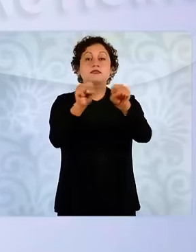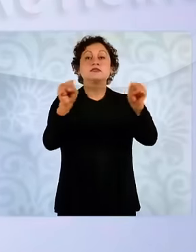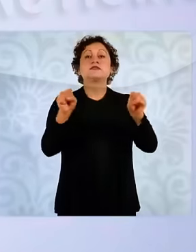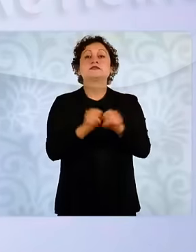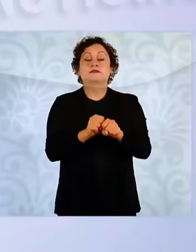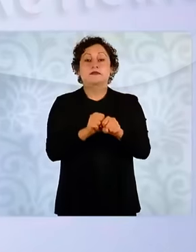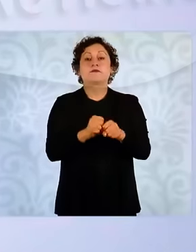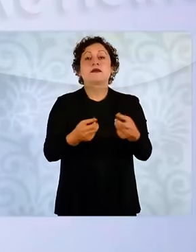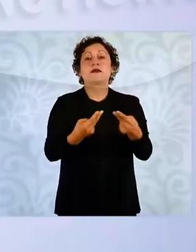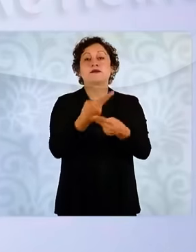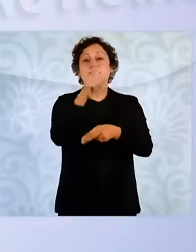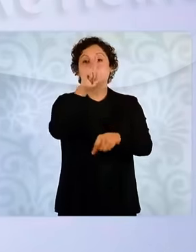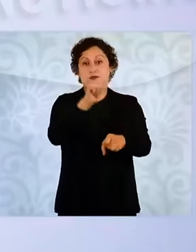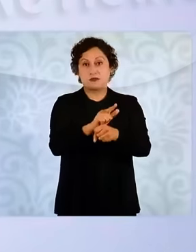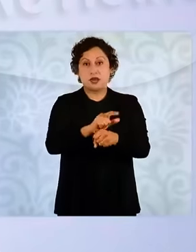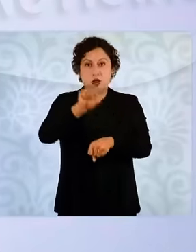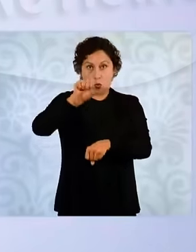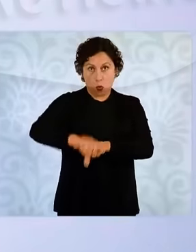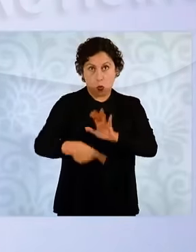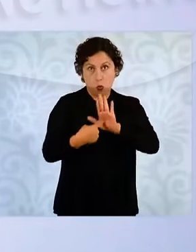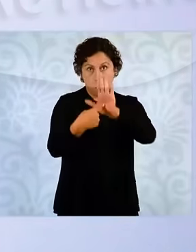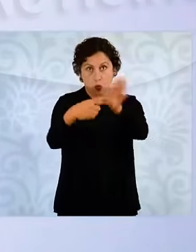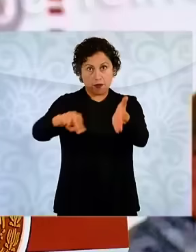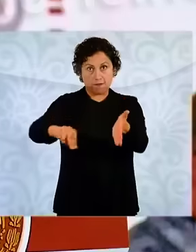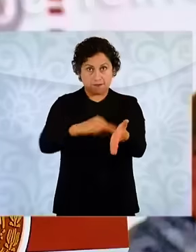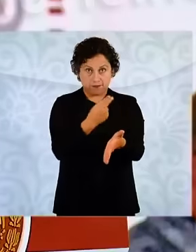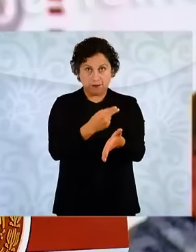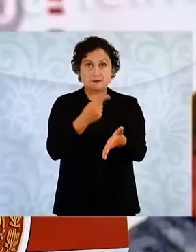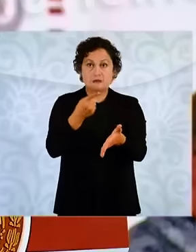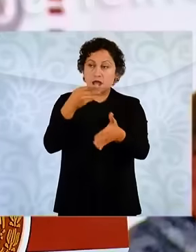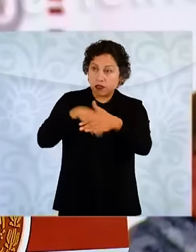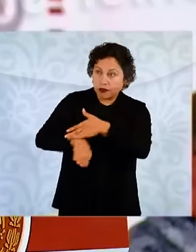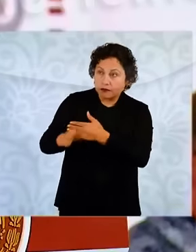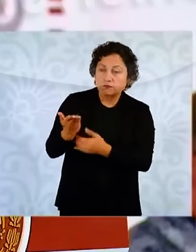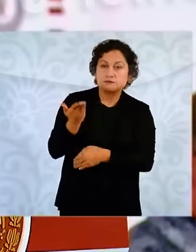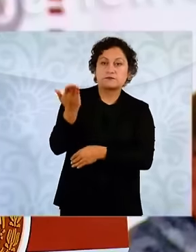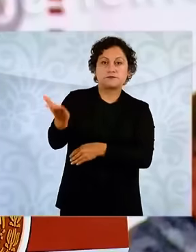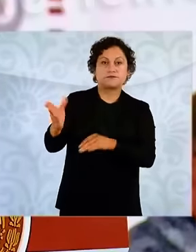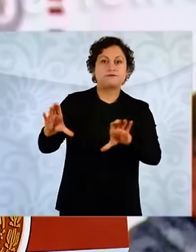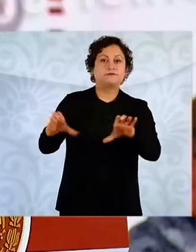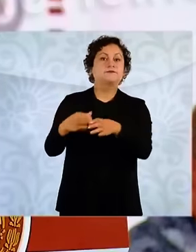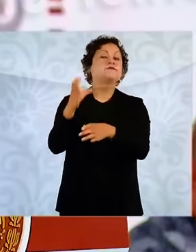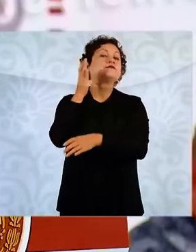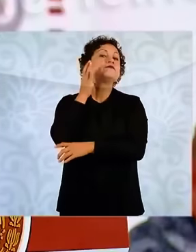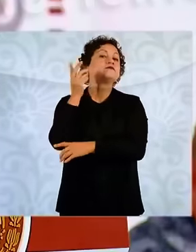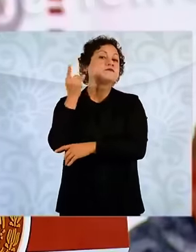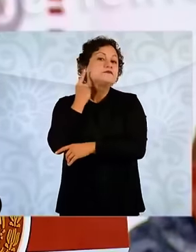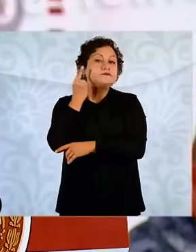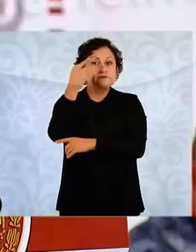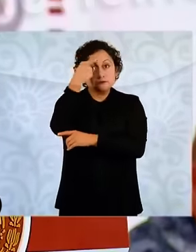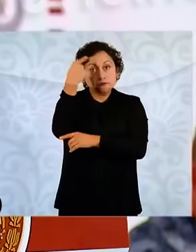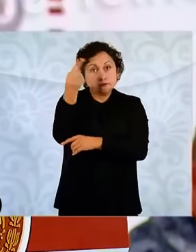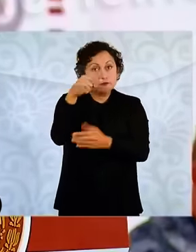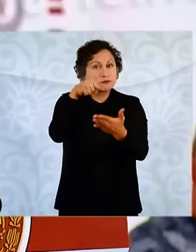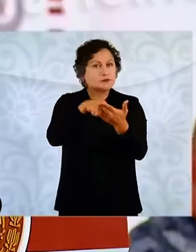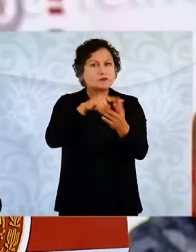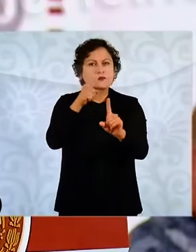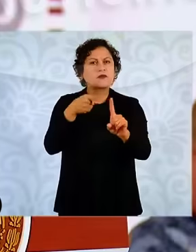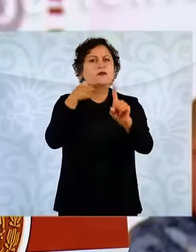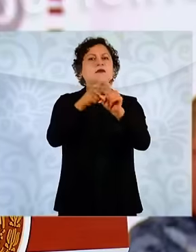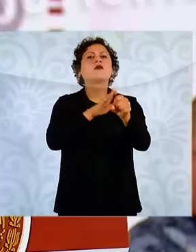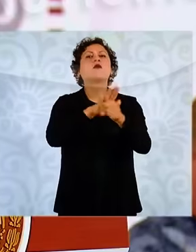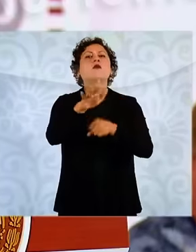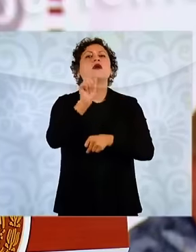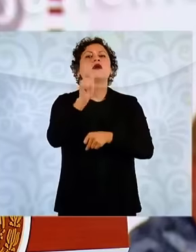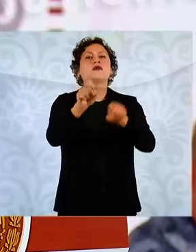la iniciativa para enviarla al Congreso, para que haya coordinación de los sistemas de